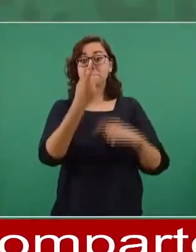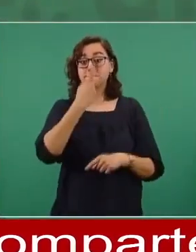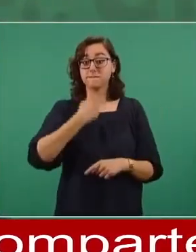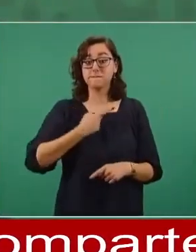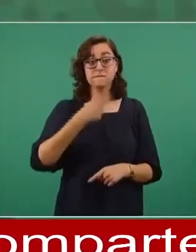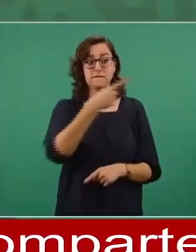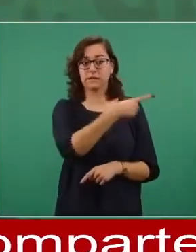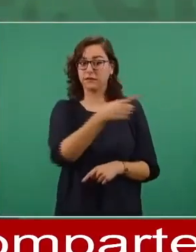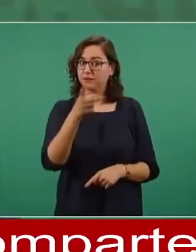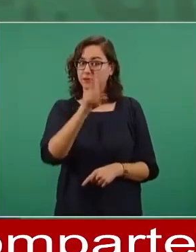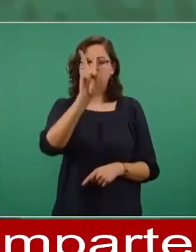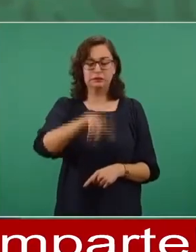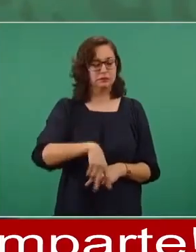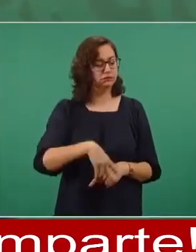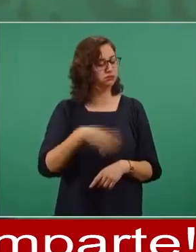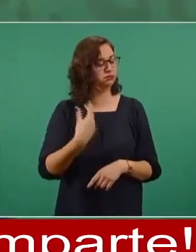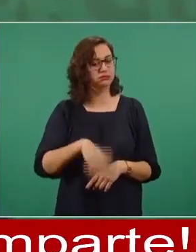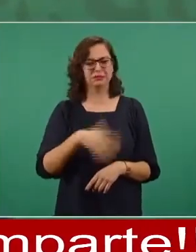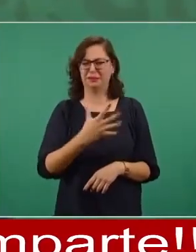que